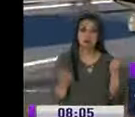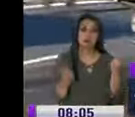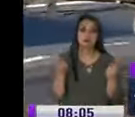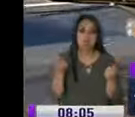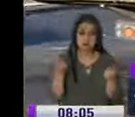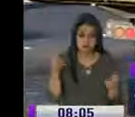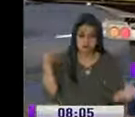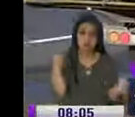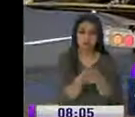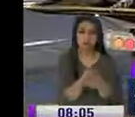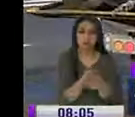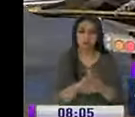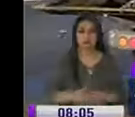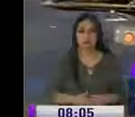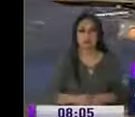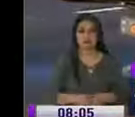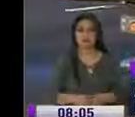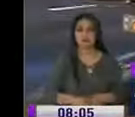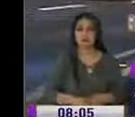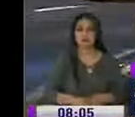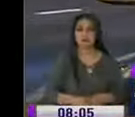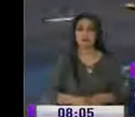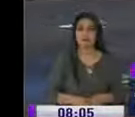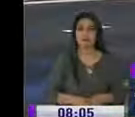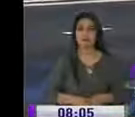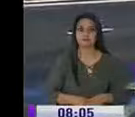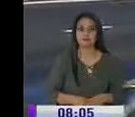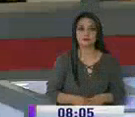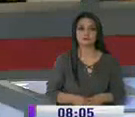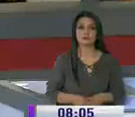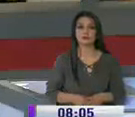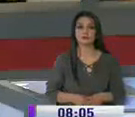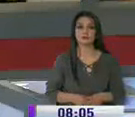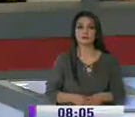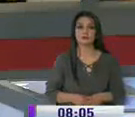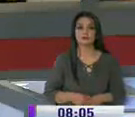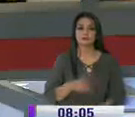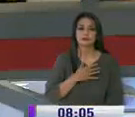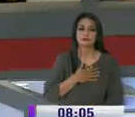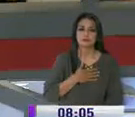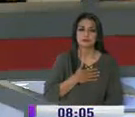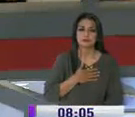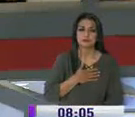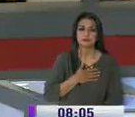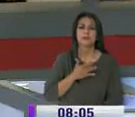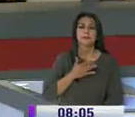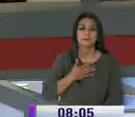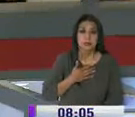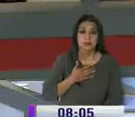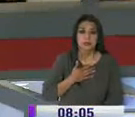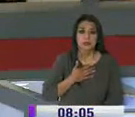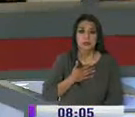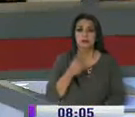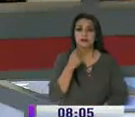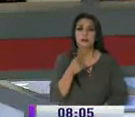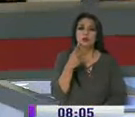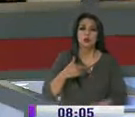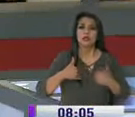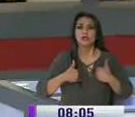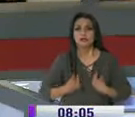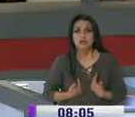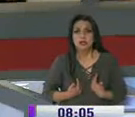conducía. Informó Carolina Basante. Qué pena a mí me da ver estos casos, ¿no? Cuando uno está cansado y